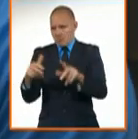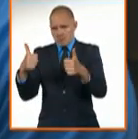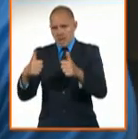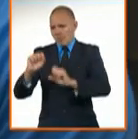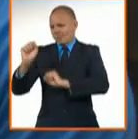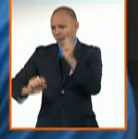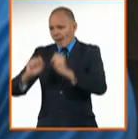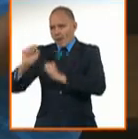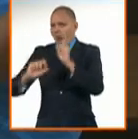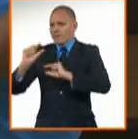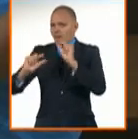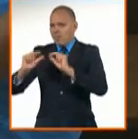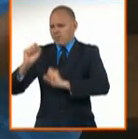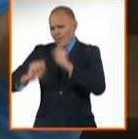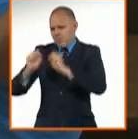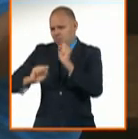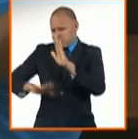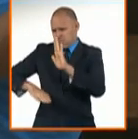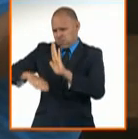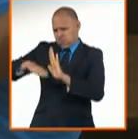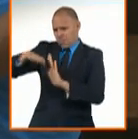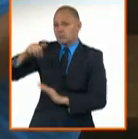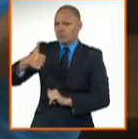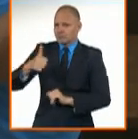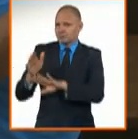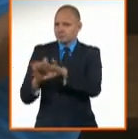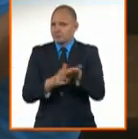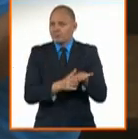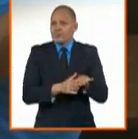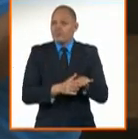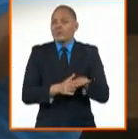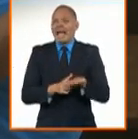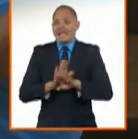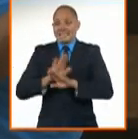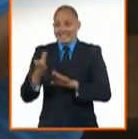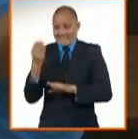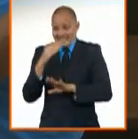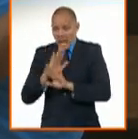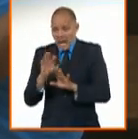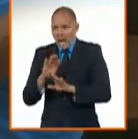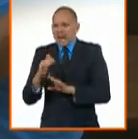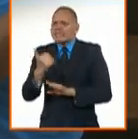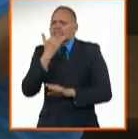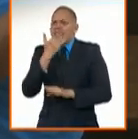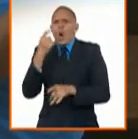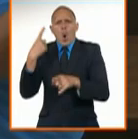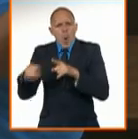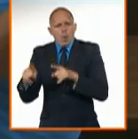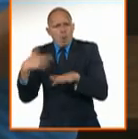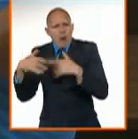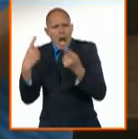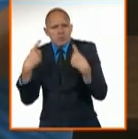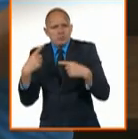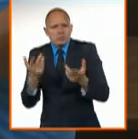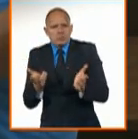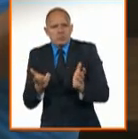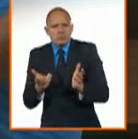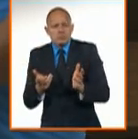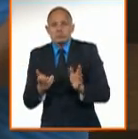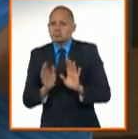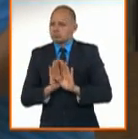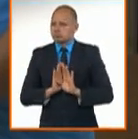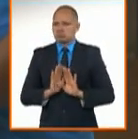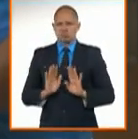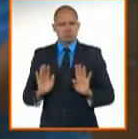carga de la de la unidad existe alguna otra dificultad además de las causadas por el impacto de wright pero no tenemos ninguna